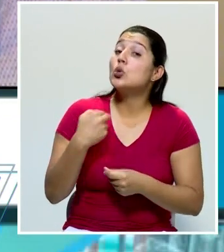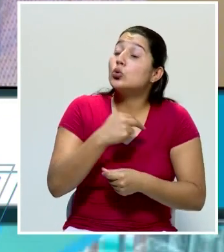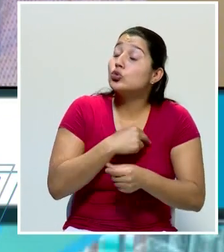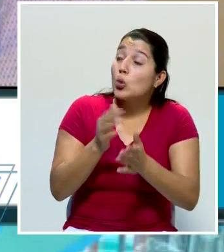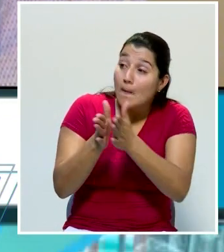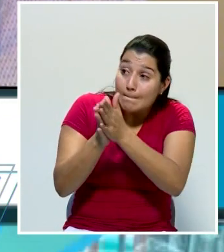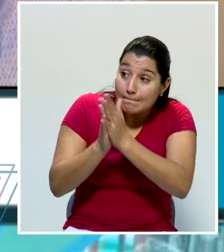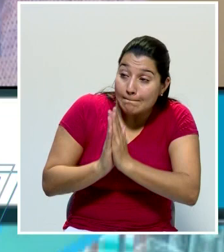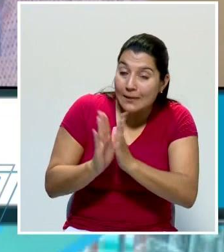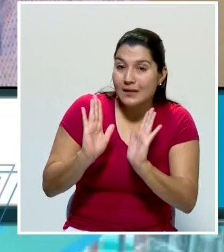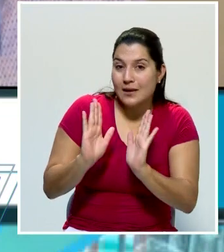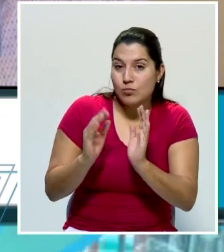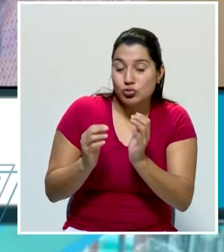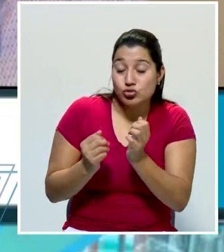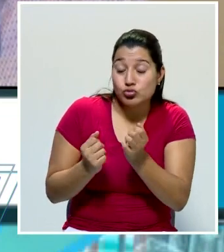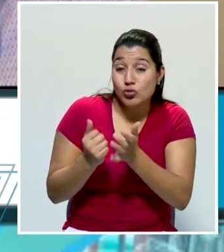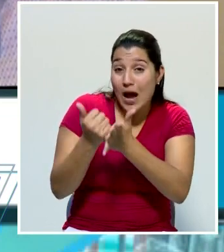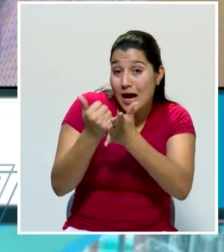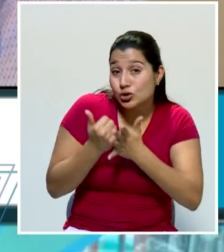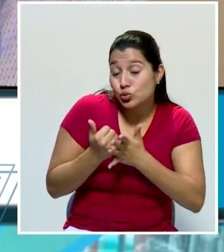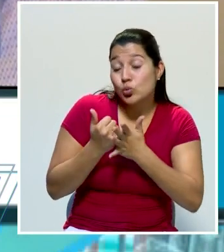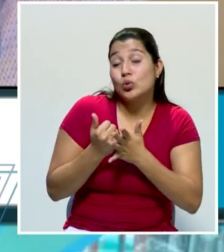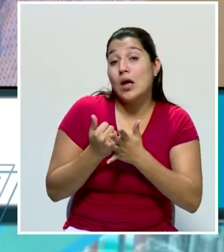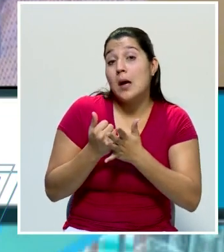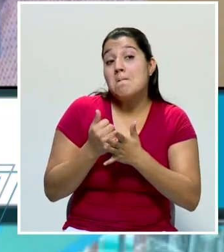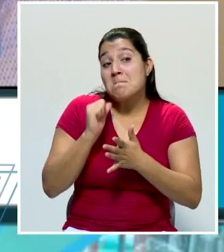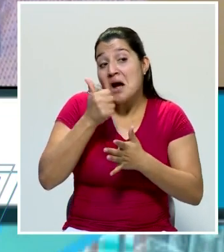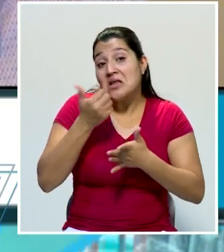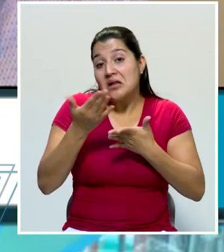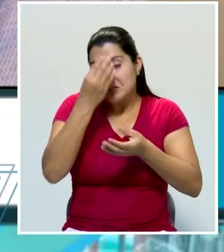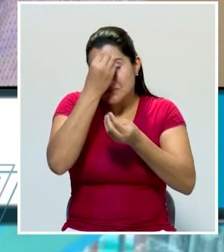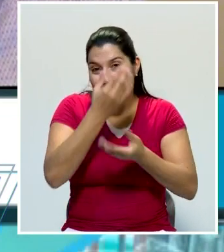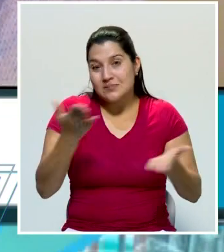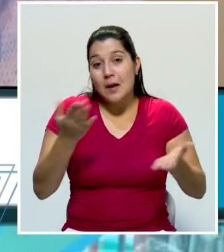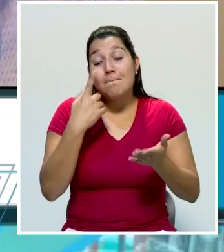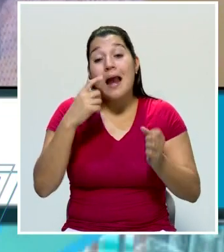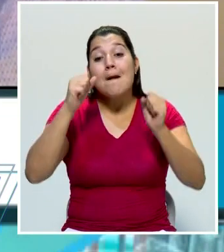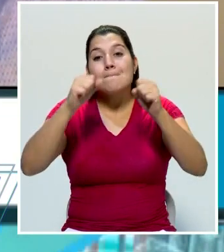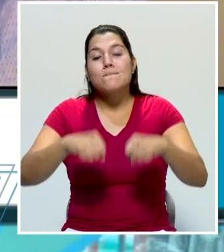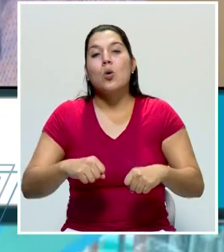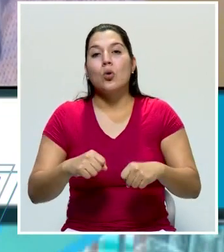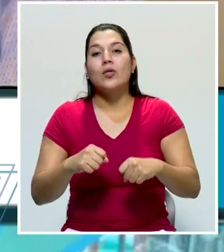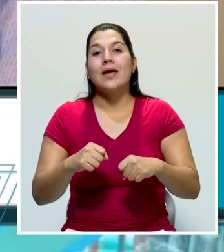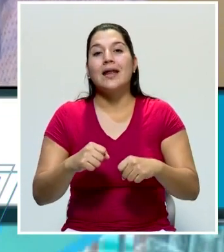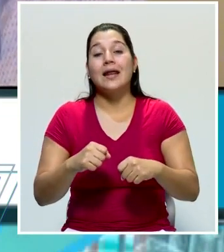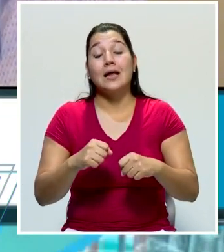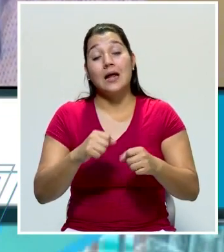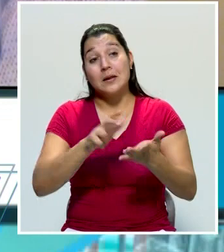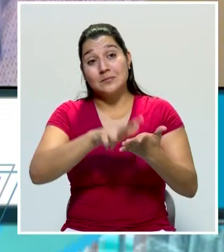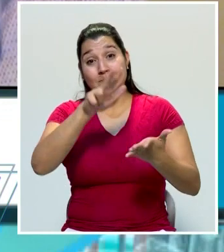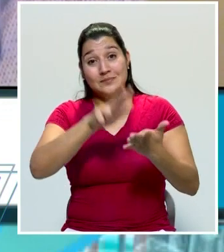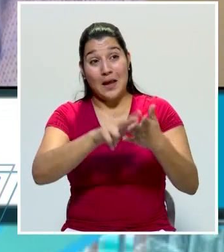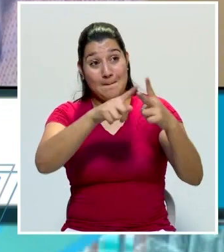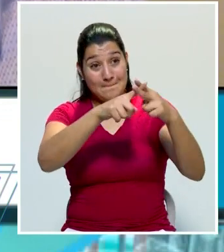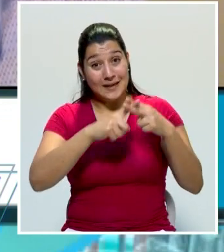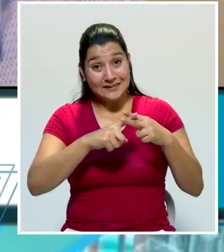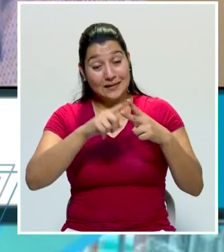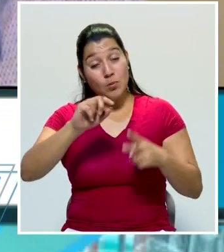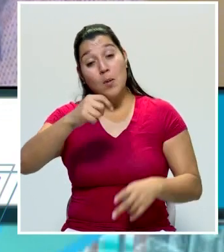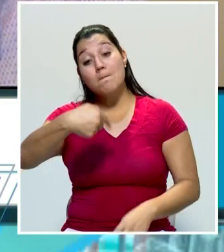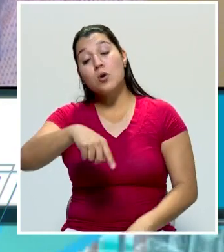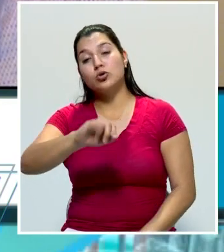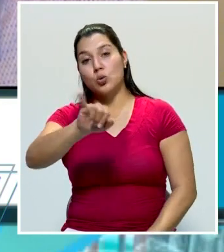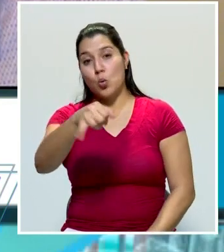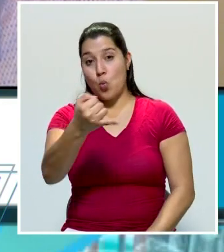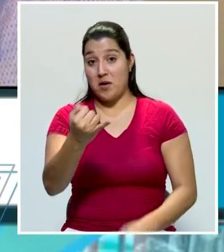valorando probablemente el día de mañana para poder llegar al conocimiento del primero de esos créditos el día jueves, muy